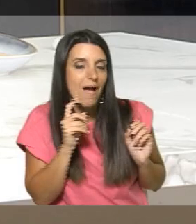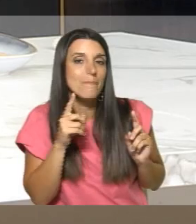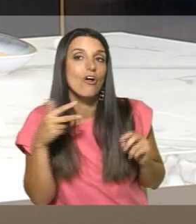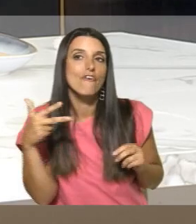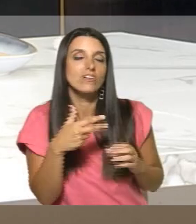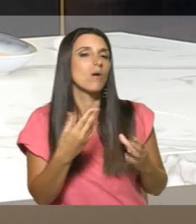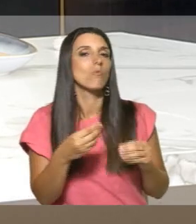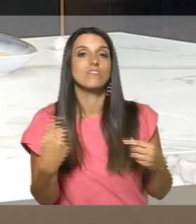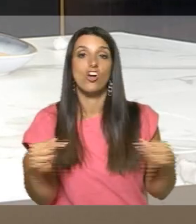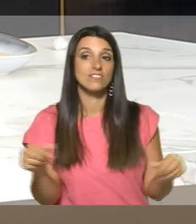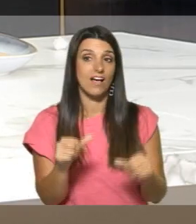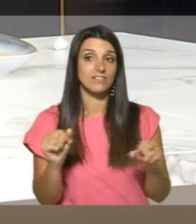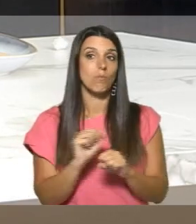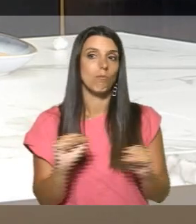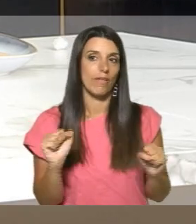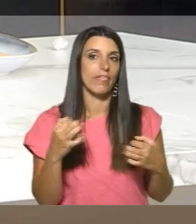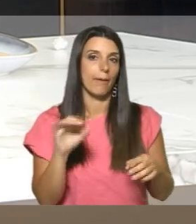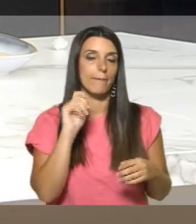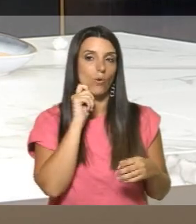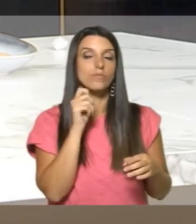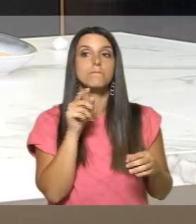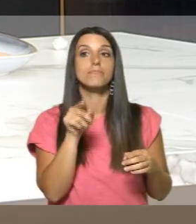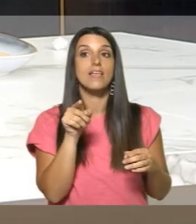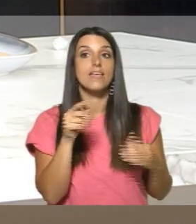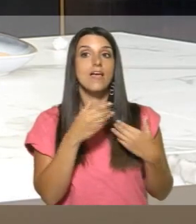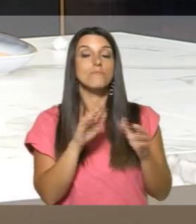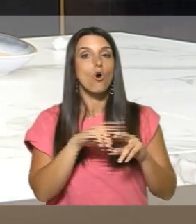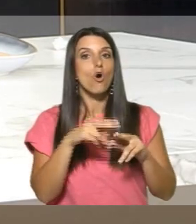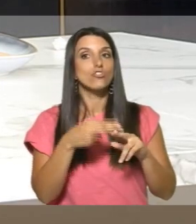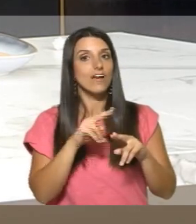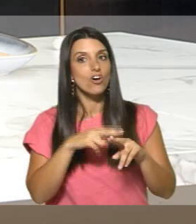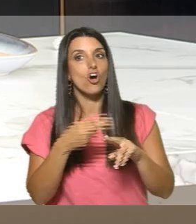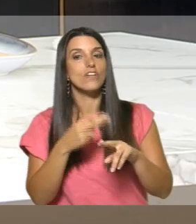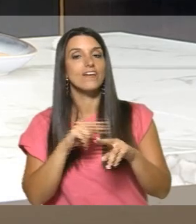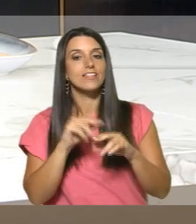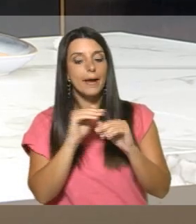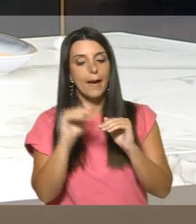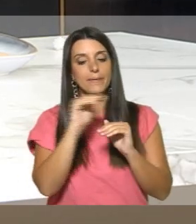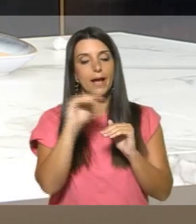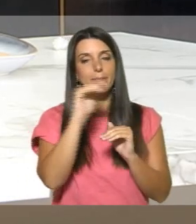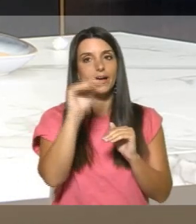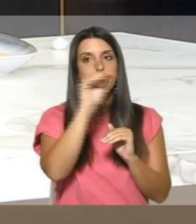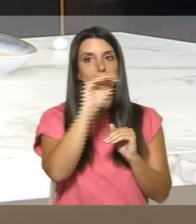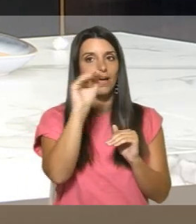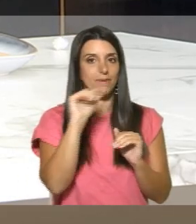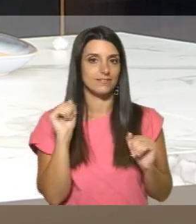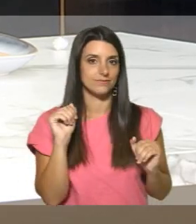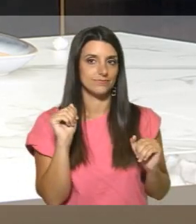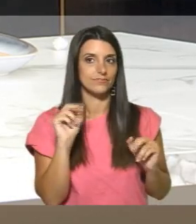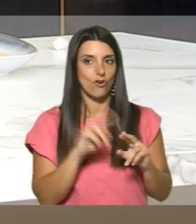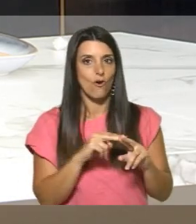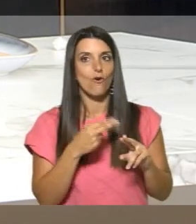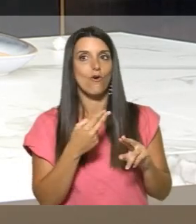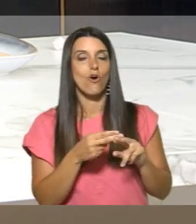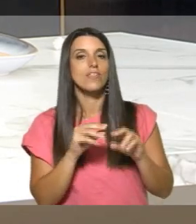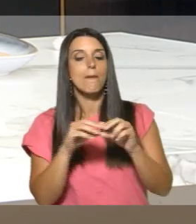tenemos tanto para hacer, está bueno. Y ahí vas a ir repitiendo y agregando capitas. ¿Viste? Ah, vas a ir otra vez con